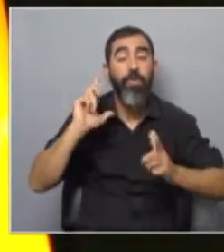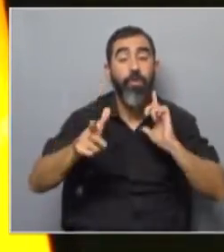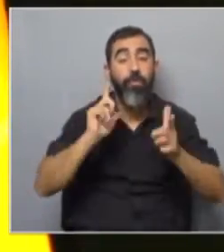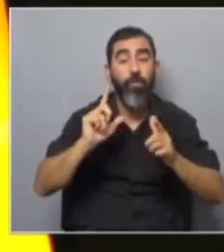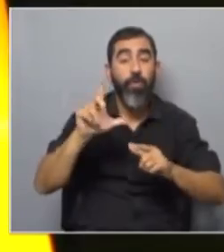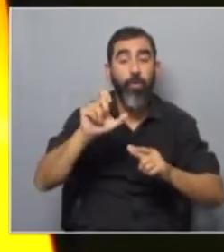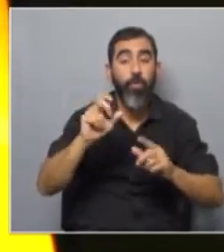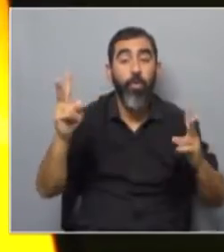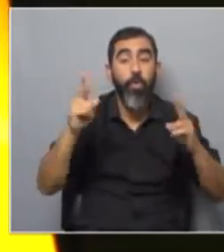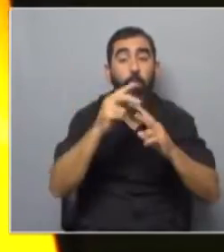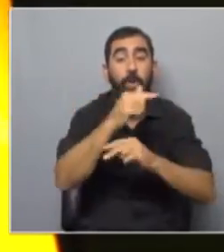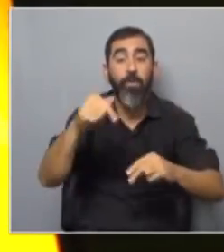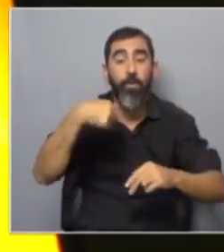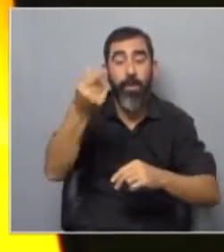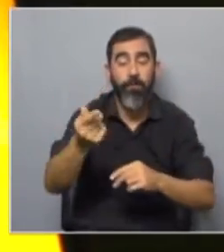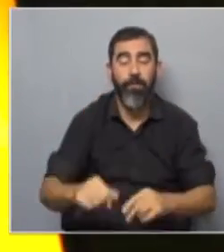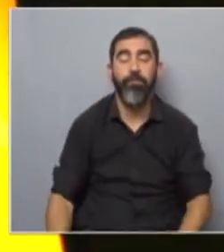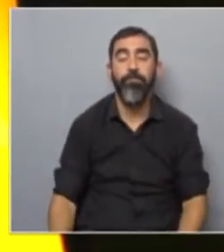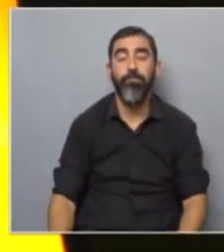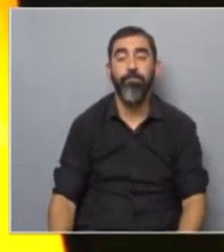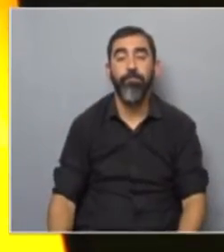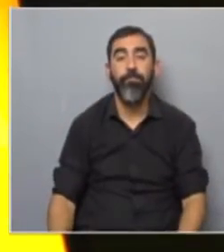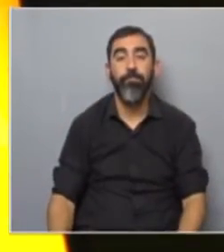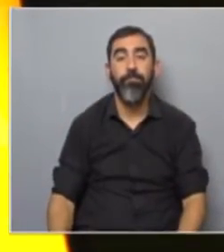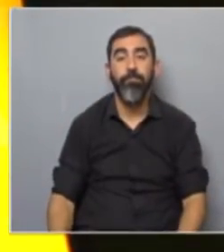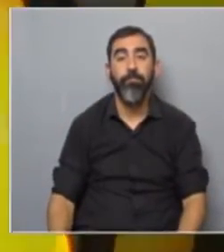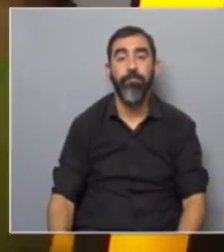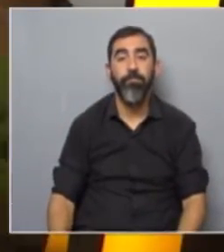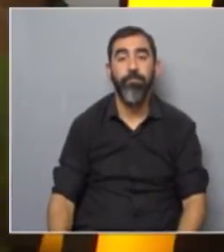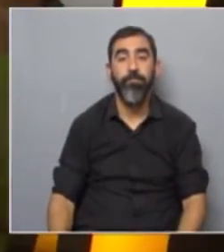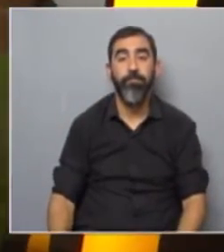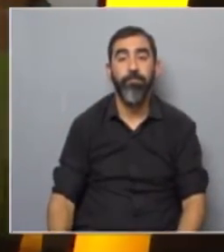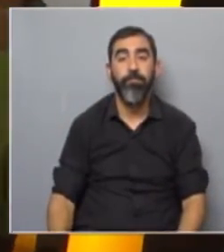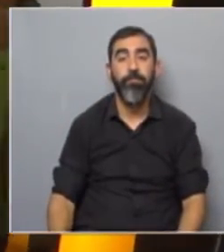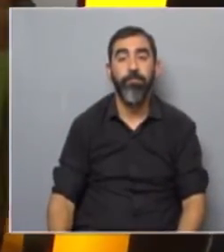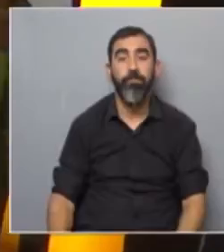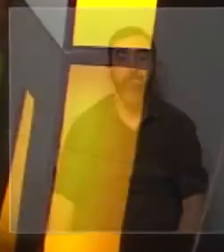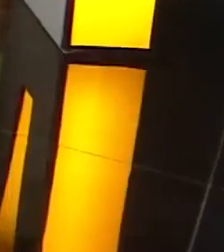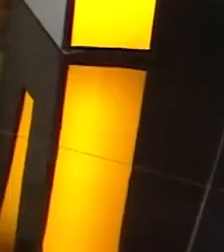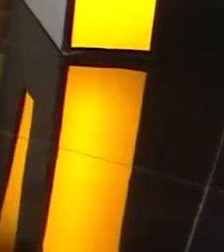por supuesto, los esperamos aquí en TV Ciudad la semana que viene. Muchas gracias.